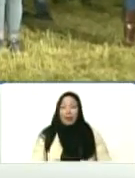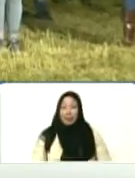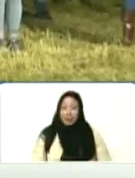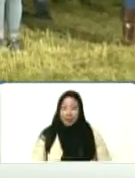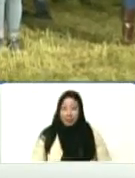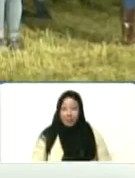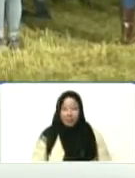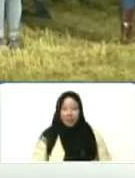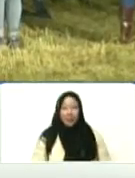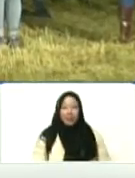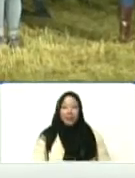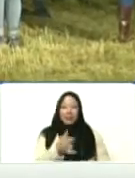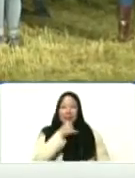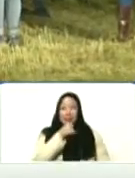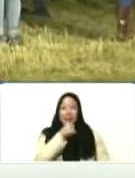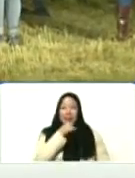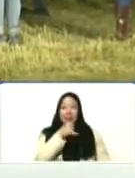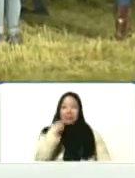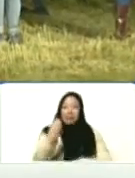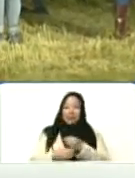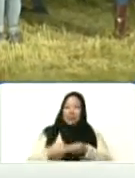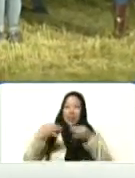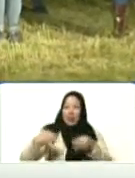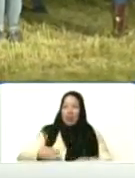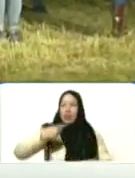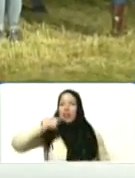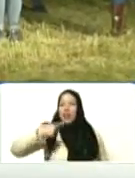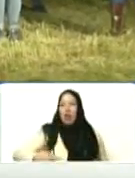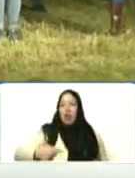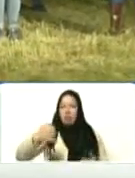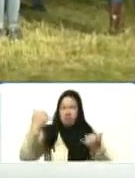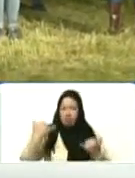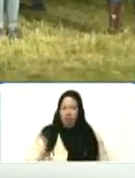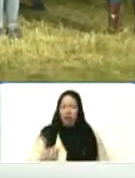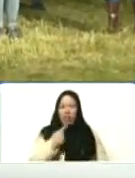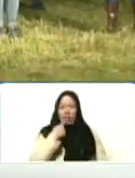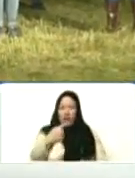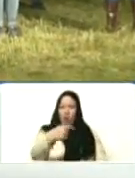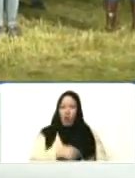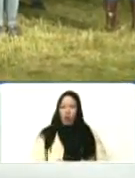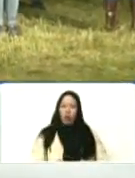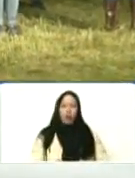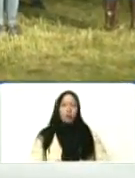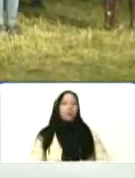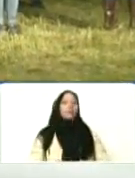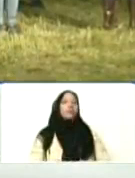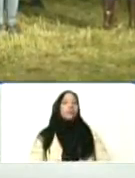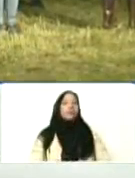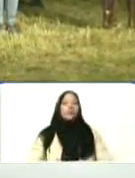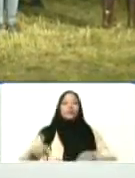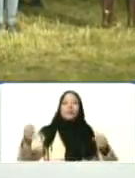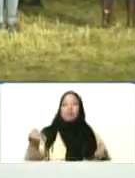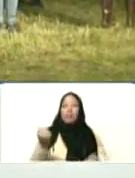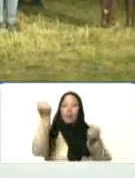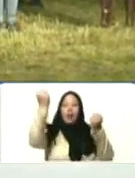Había que decirlo y lo dije. Y dicho quedó. ¡Que viva